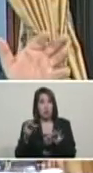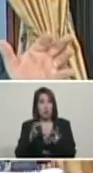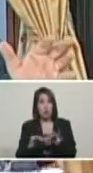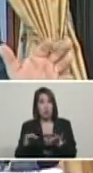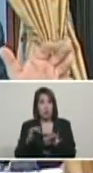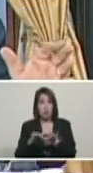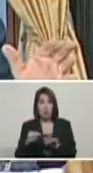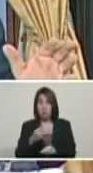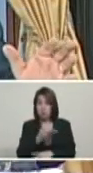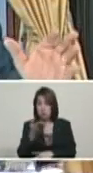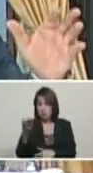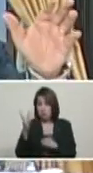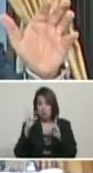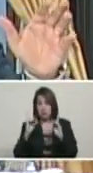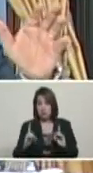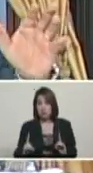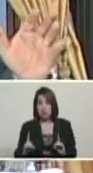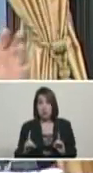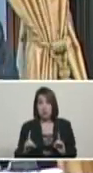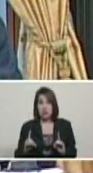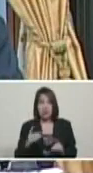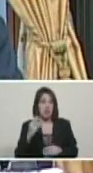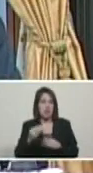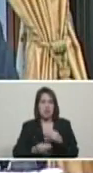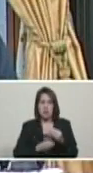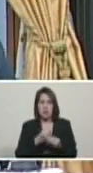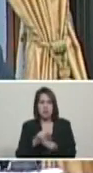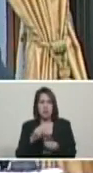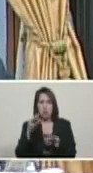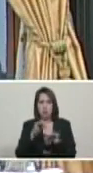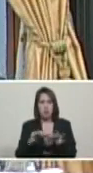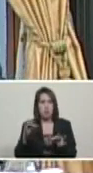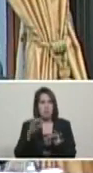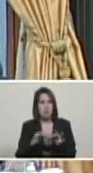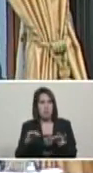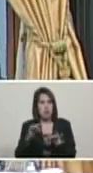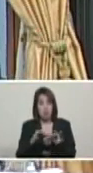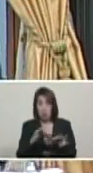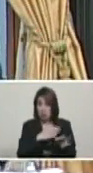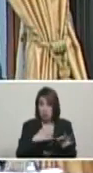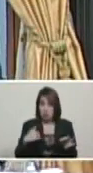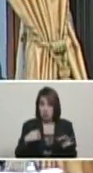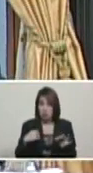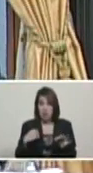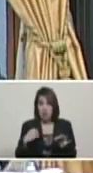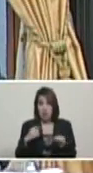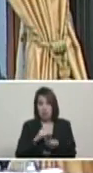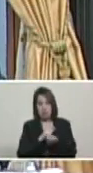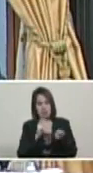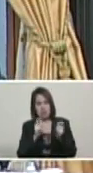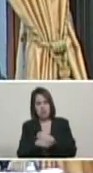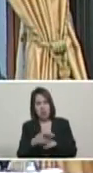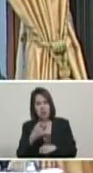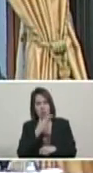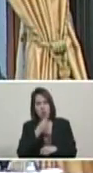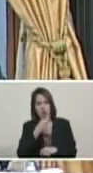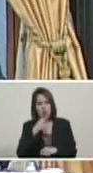Usted decide con ese Petro. Si lo quiere convertir en bolivitar, en bolívares